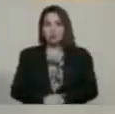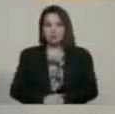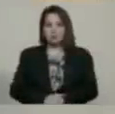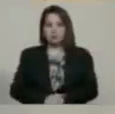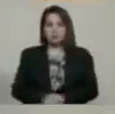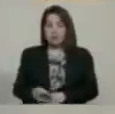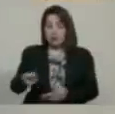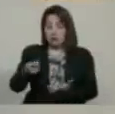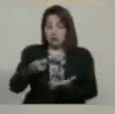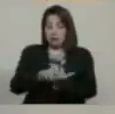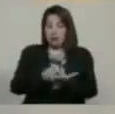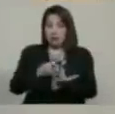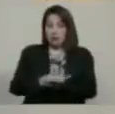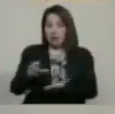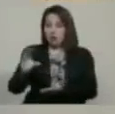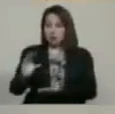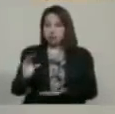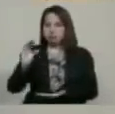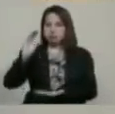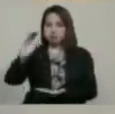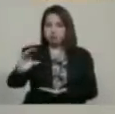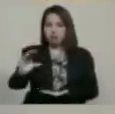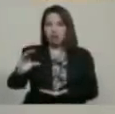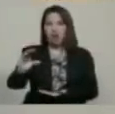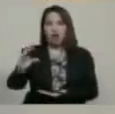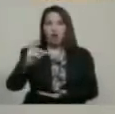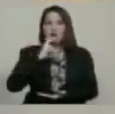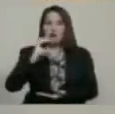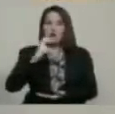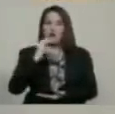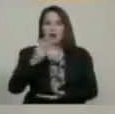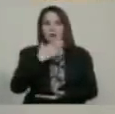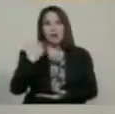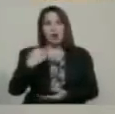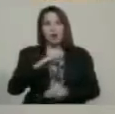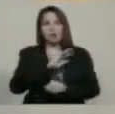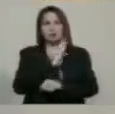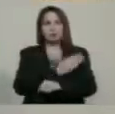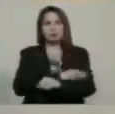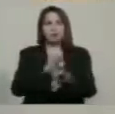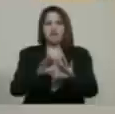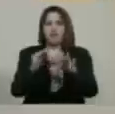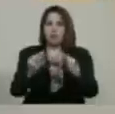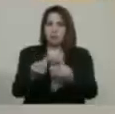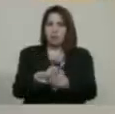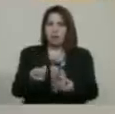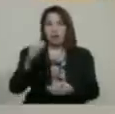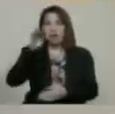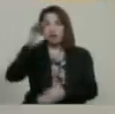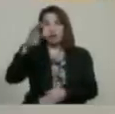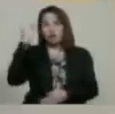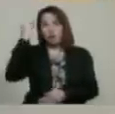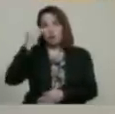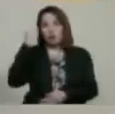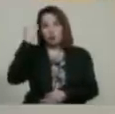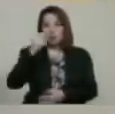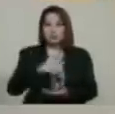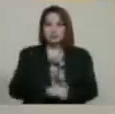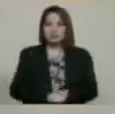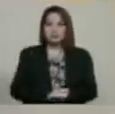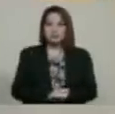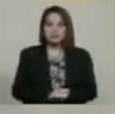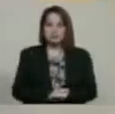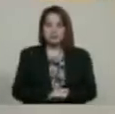inviértalo en petro, para que fortalezca la economía familiar, para que piense en el futuro, para que garantice